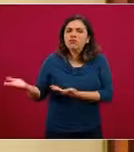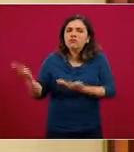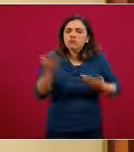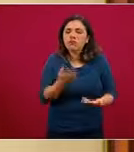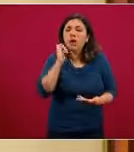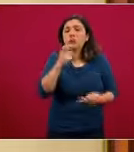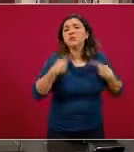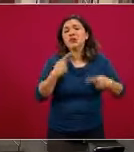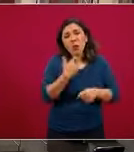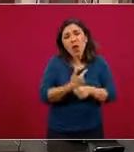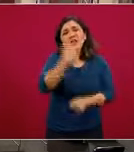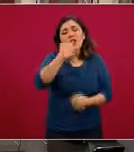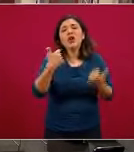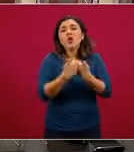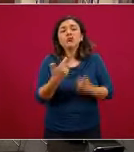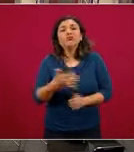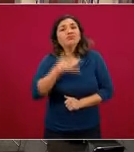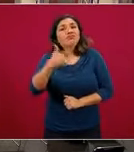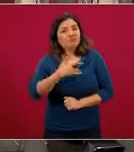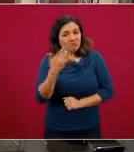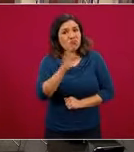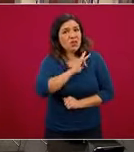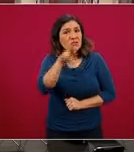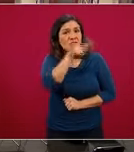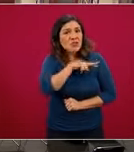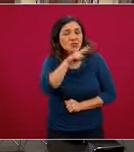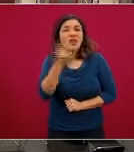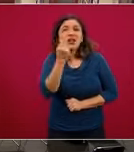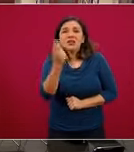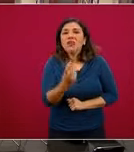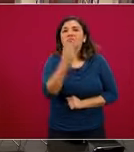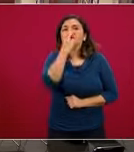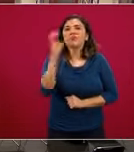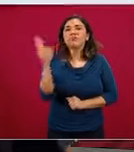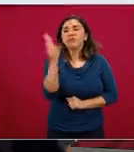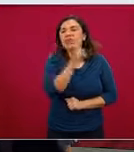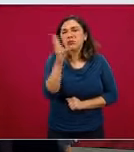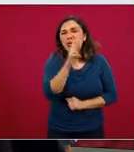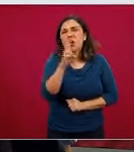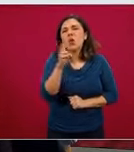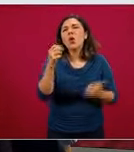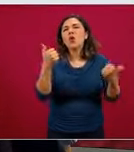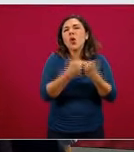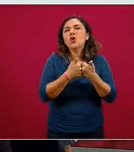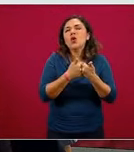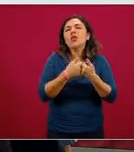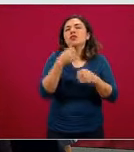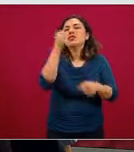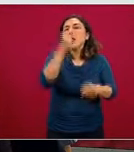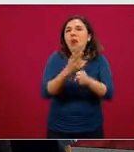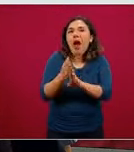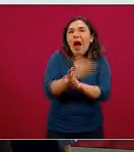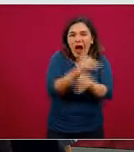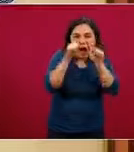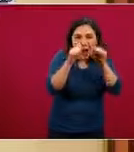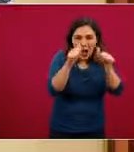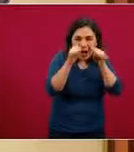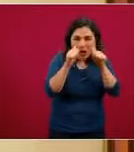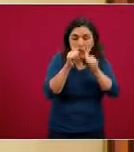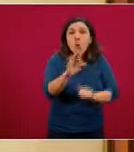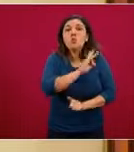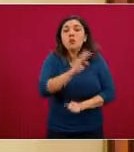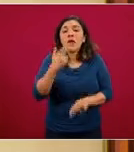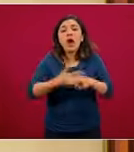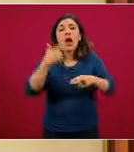son pacientes graves con signos de alarma o que requieren oxigenoterapia de manera temprana, y pueden llegar